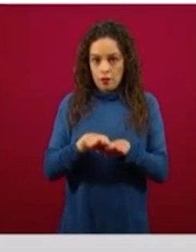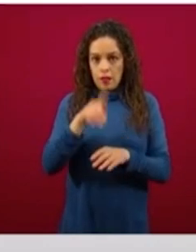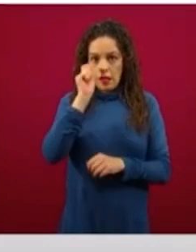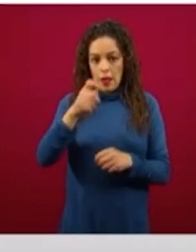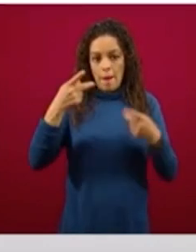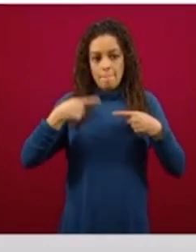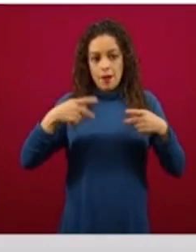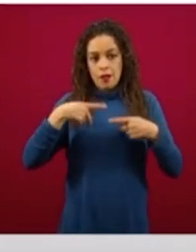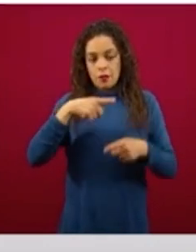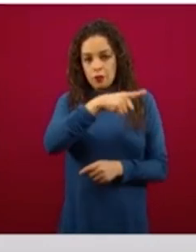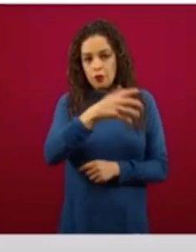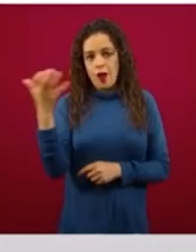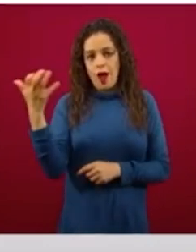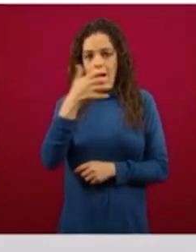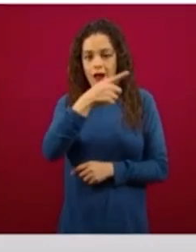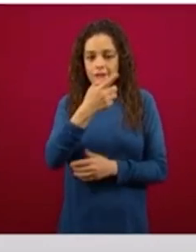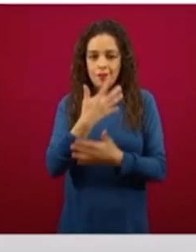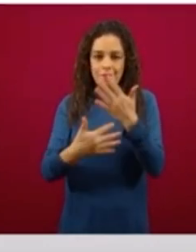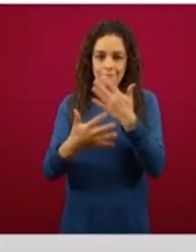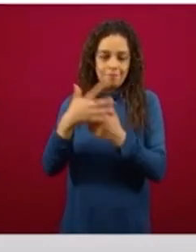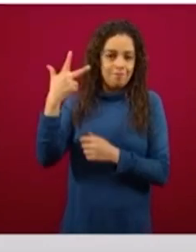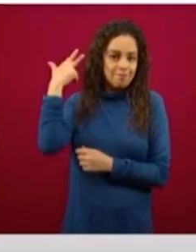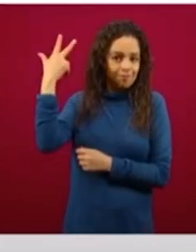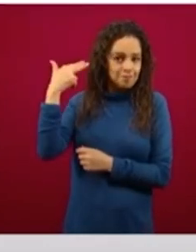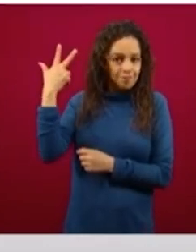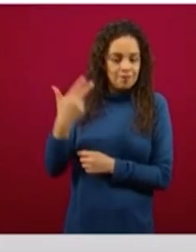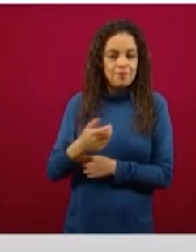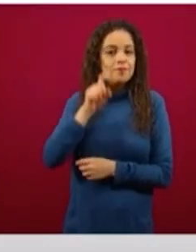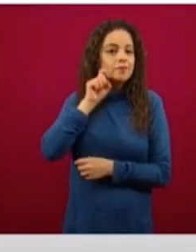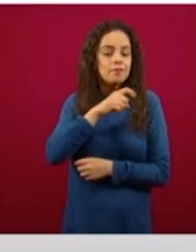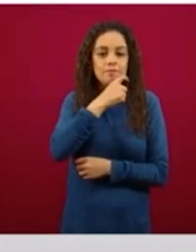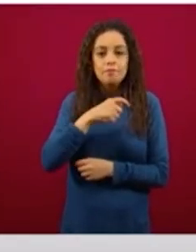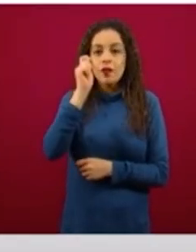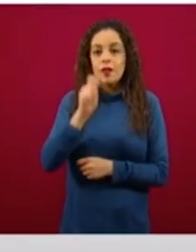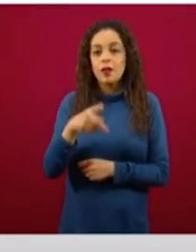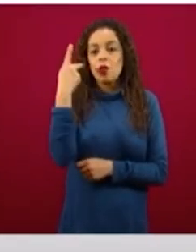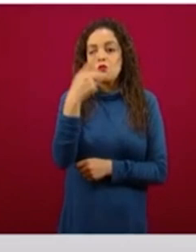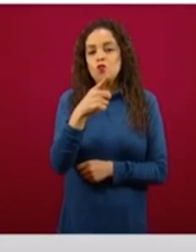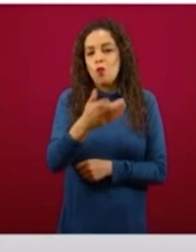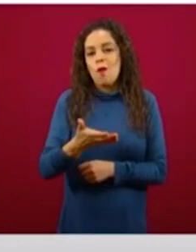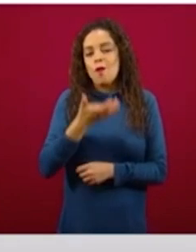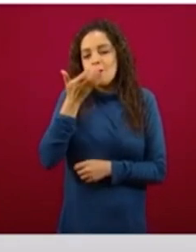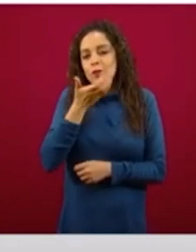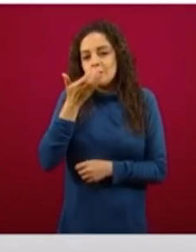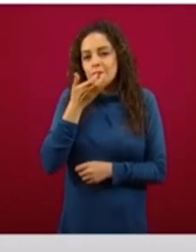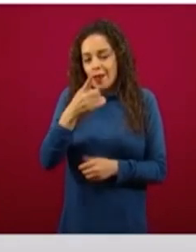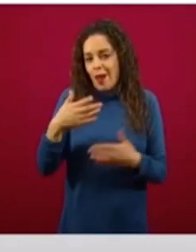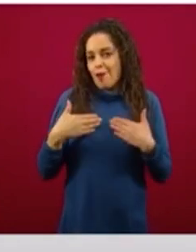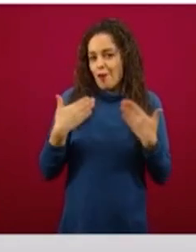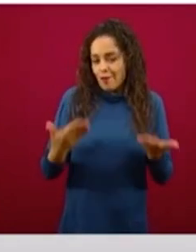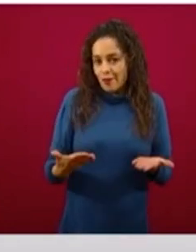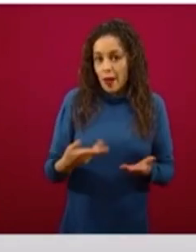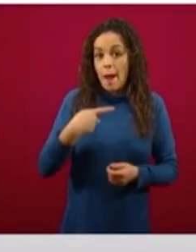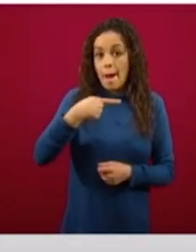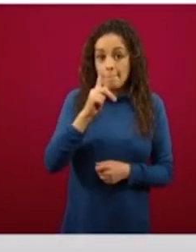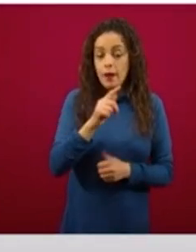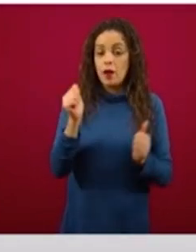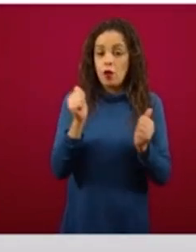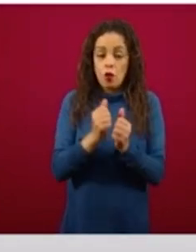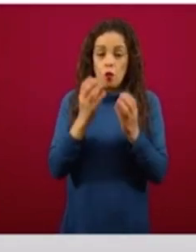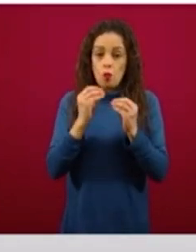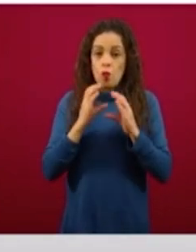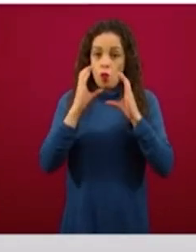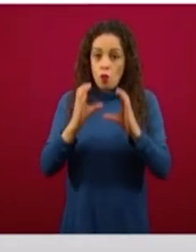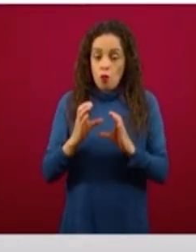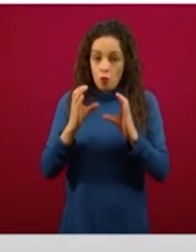nuestra barberá de confianza para que acuda con todas las medidas precautorias de